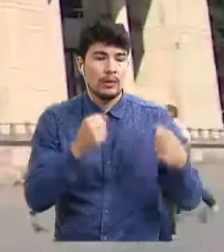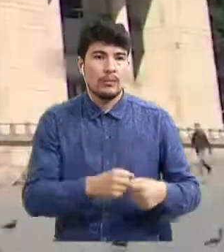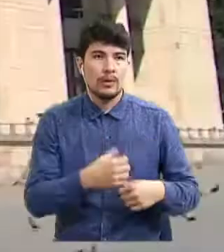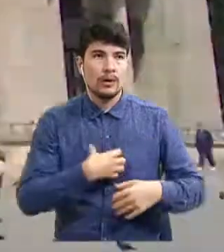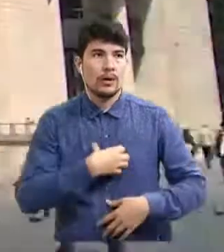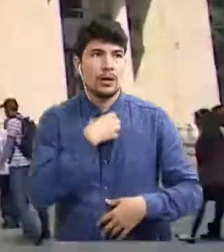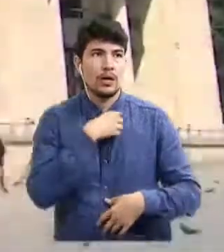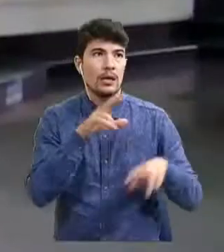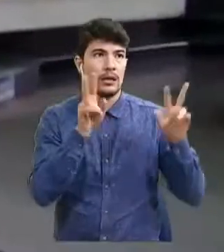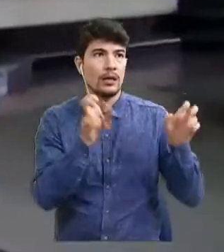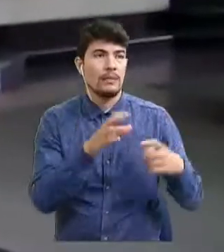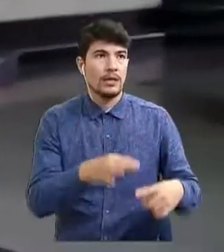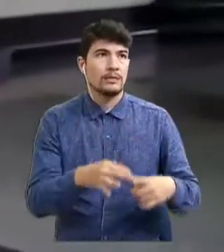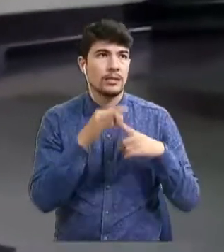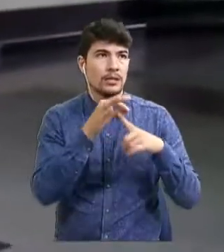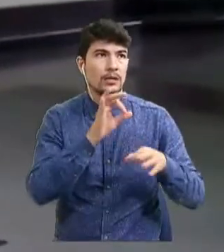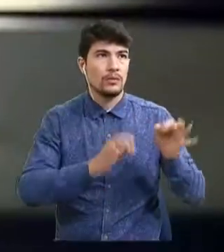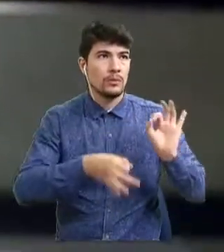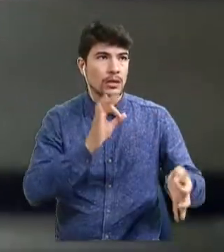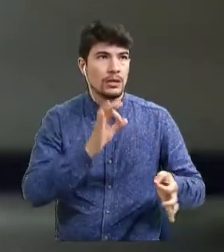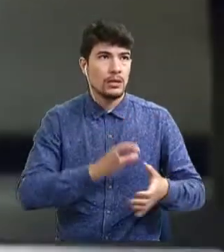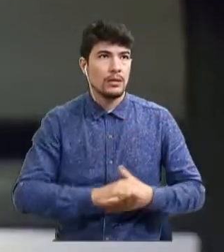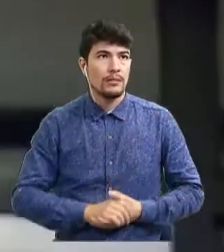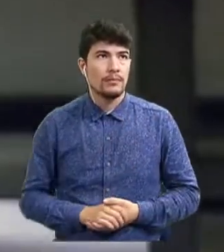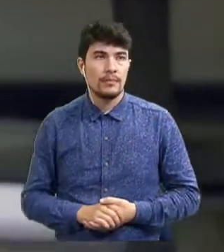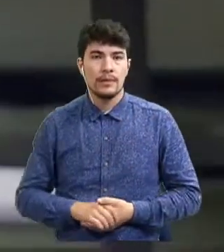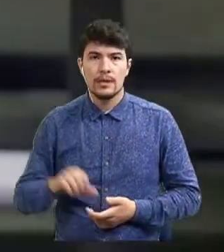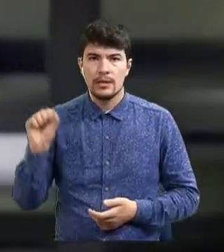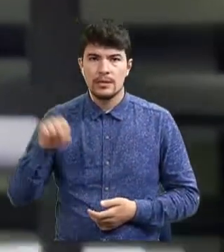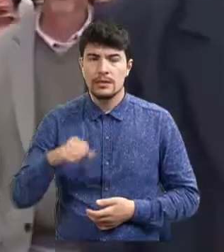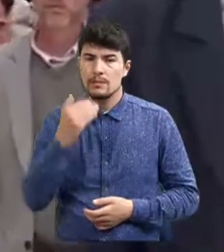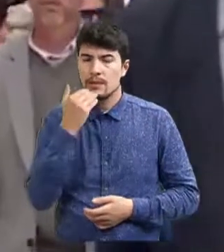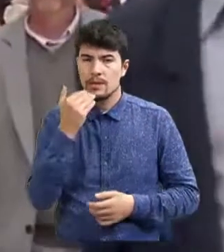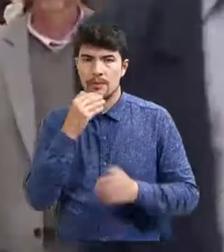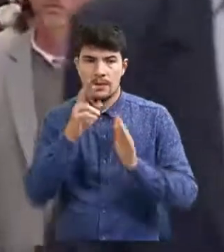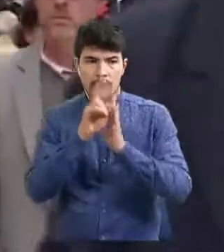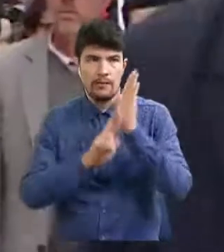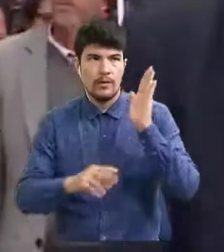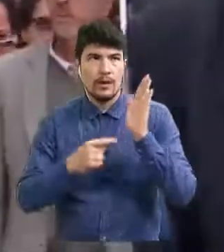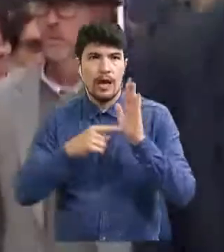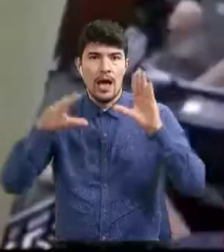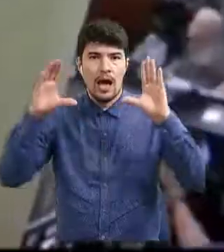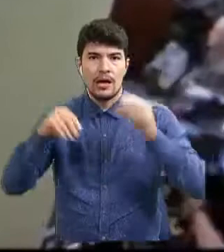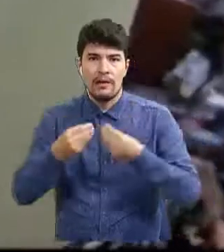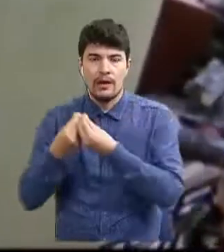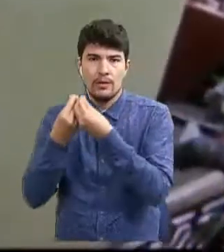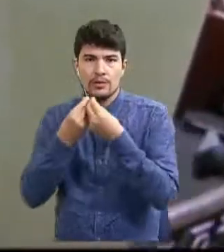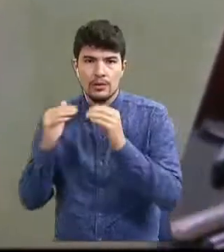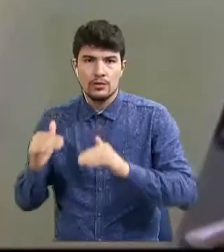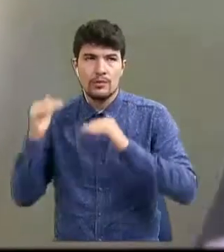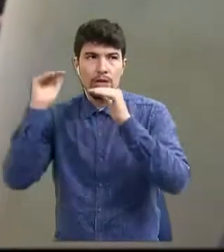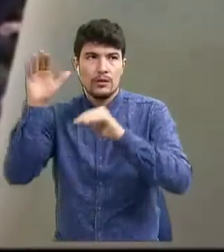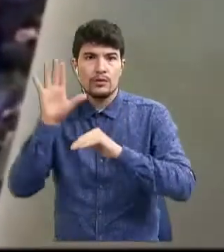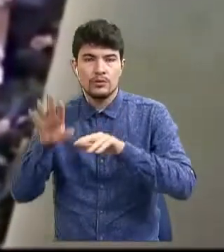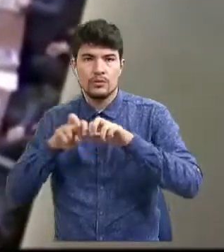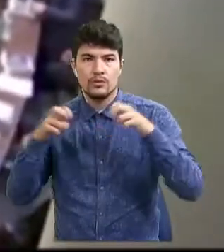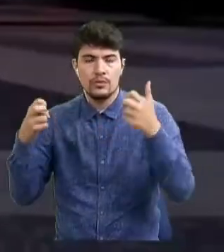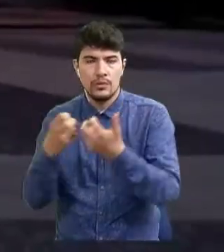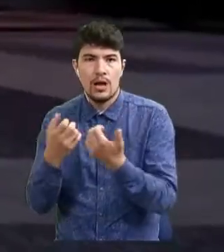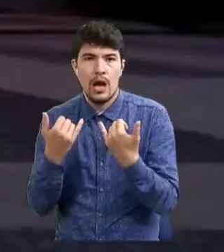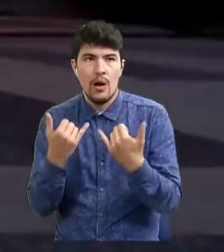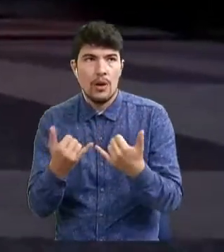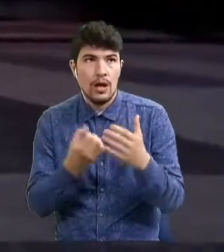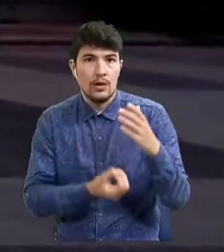Ejecutivo sobre temas exclusivamente jurídicos. Por ejemplo, la reforma acababa con el Consejo Superior de la Judicatura, creaba